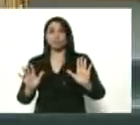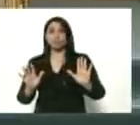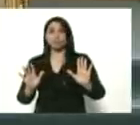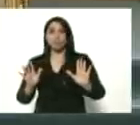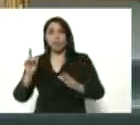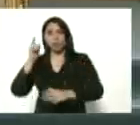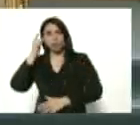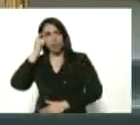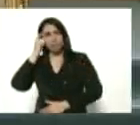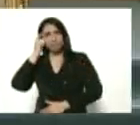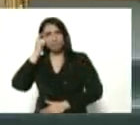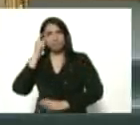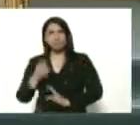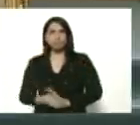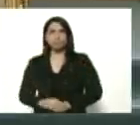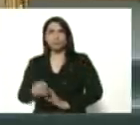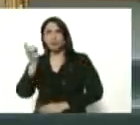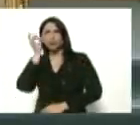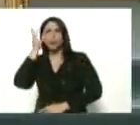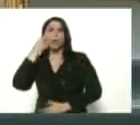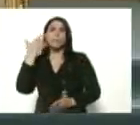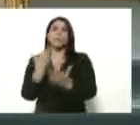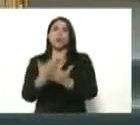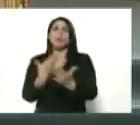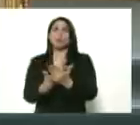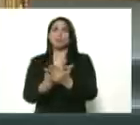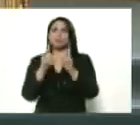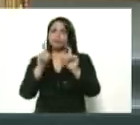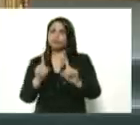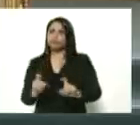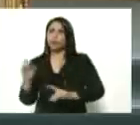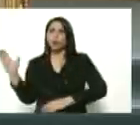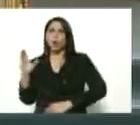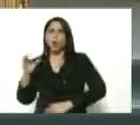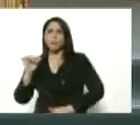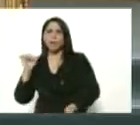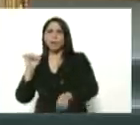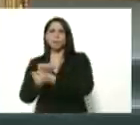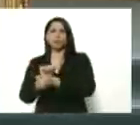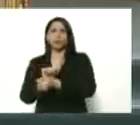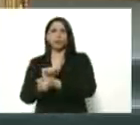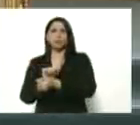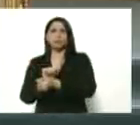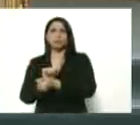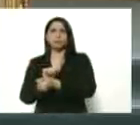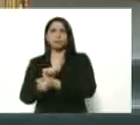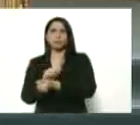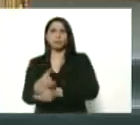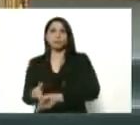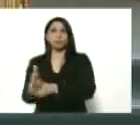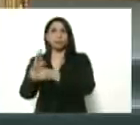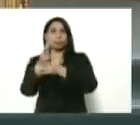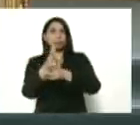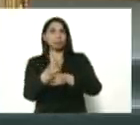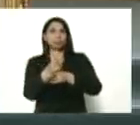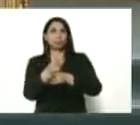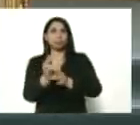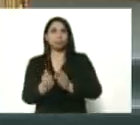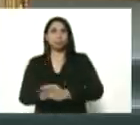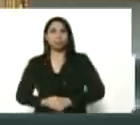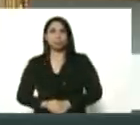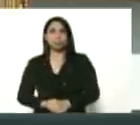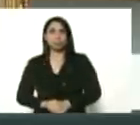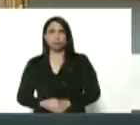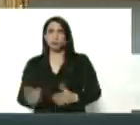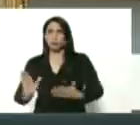días surgieron las pruebas. En Colombia se capturaron unas armas.